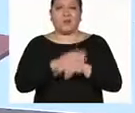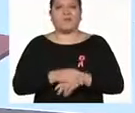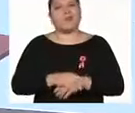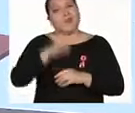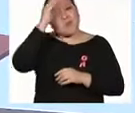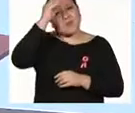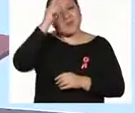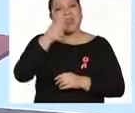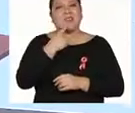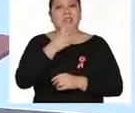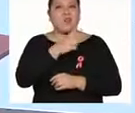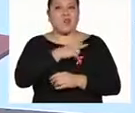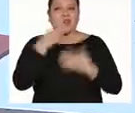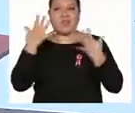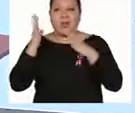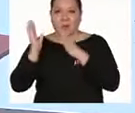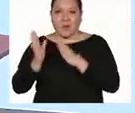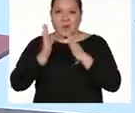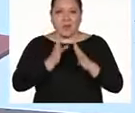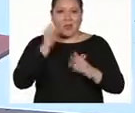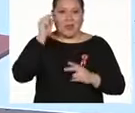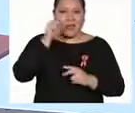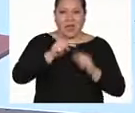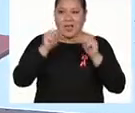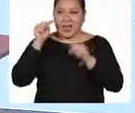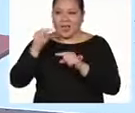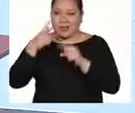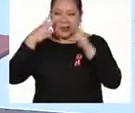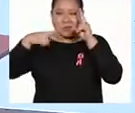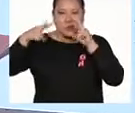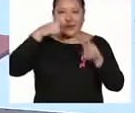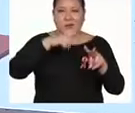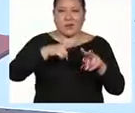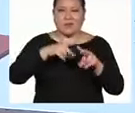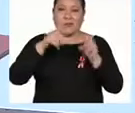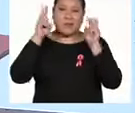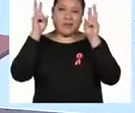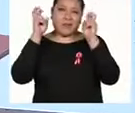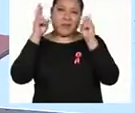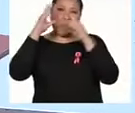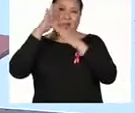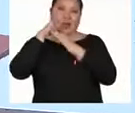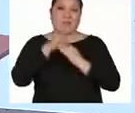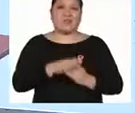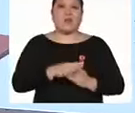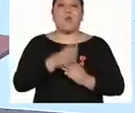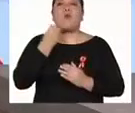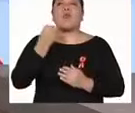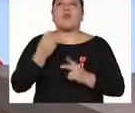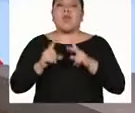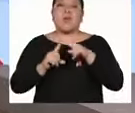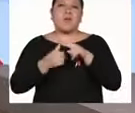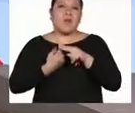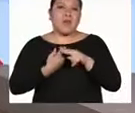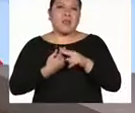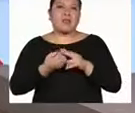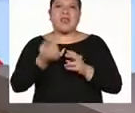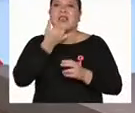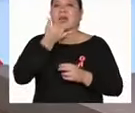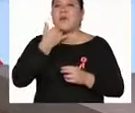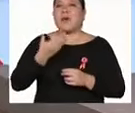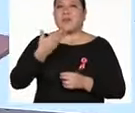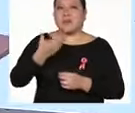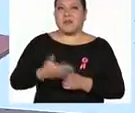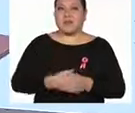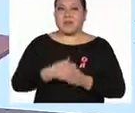secundaria, preparémonos para esta excursión por el difícil territorio de la discriminación, sus causas y sus consecuencias. Ya está con nosotros